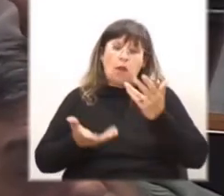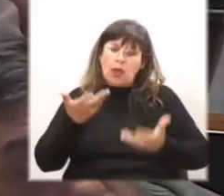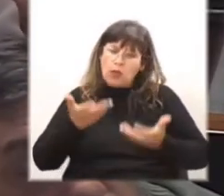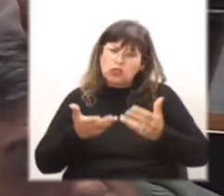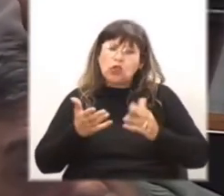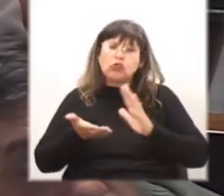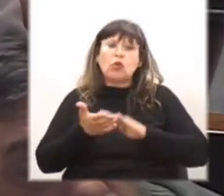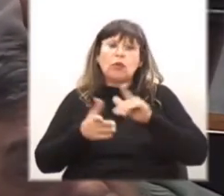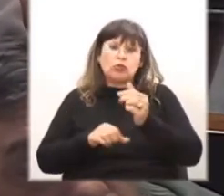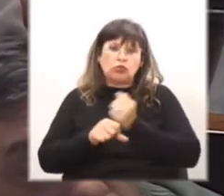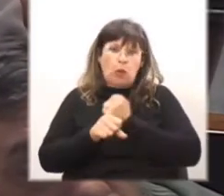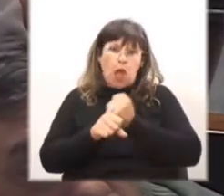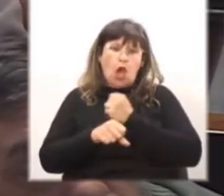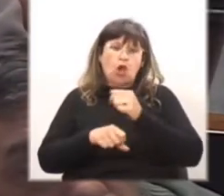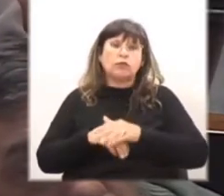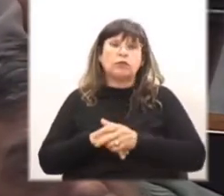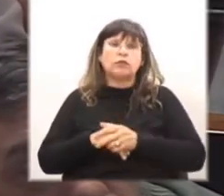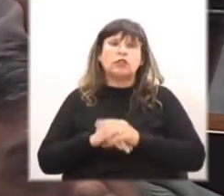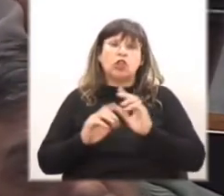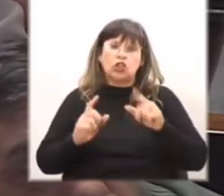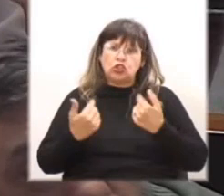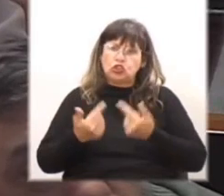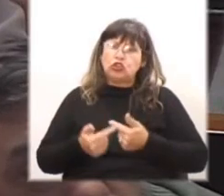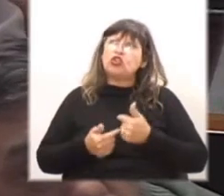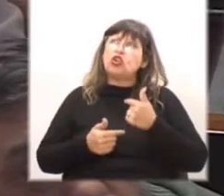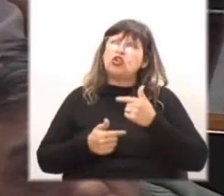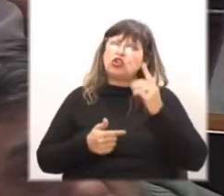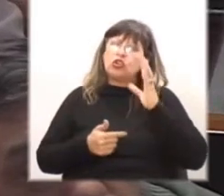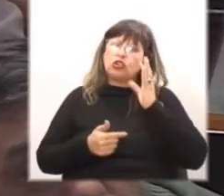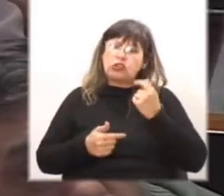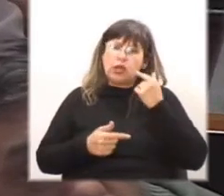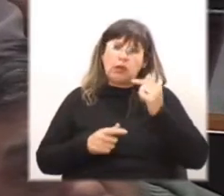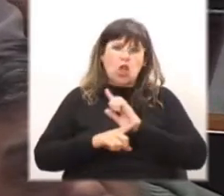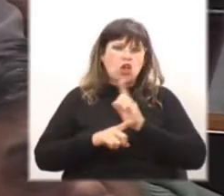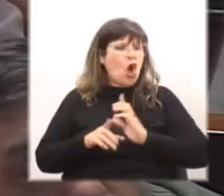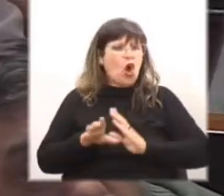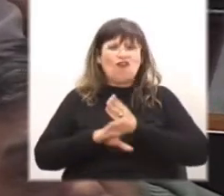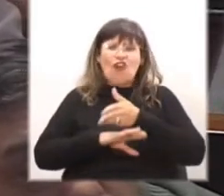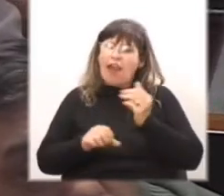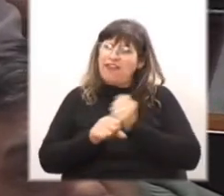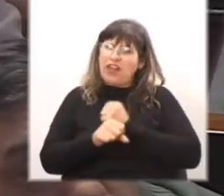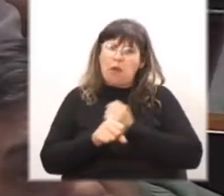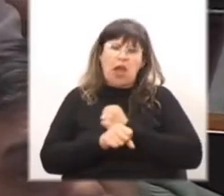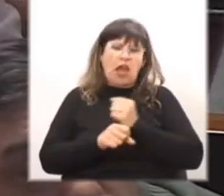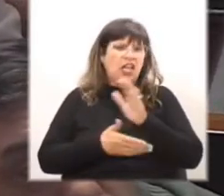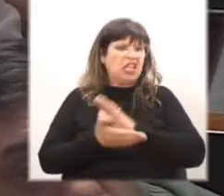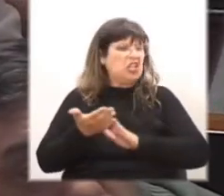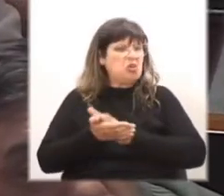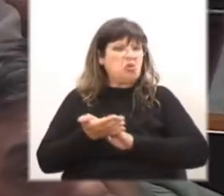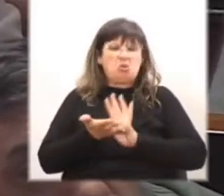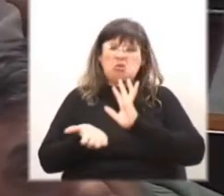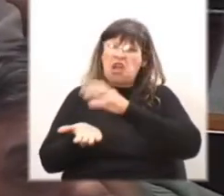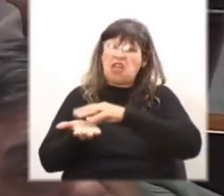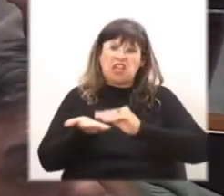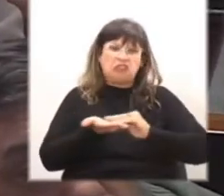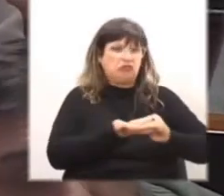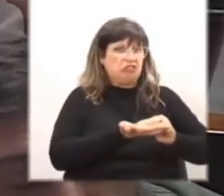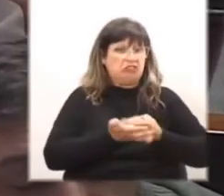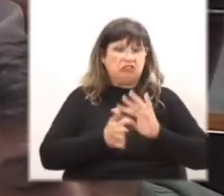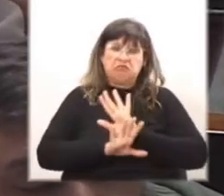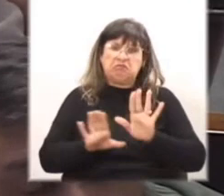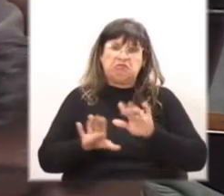tarea. Tenemos entendido que este funcionario no concurre a trabajar en ninguna de las dependencias del CTM,